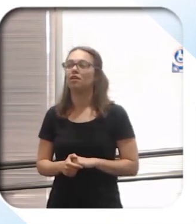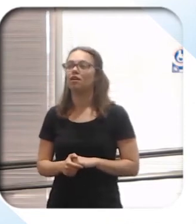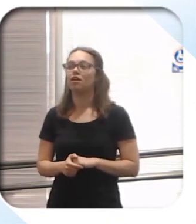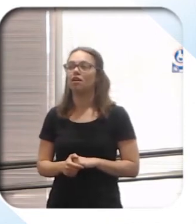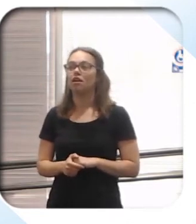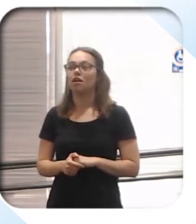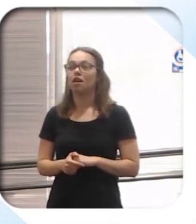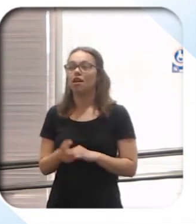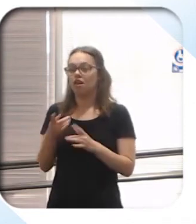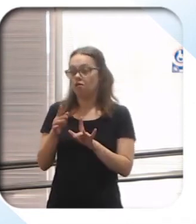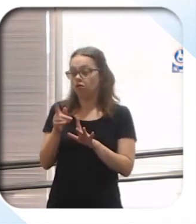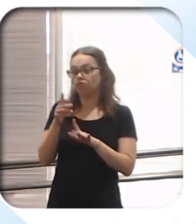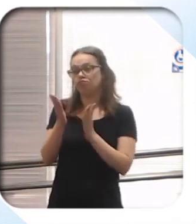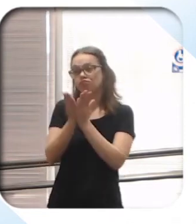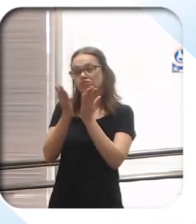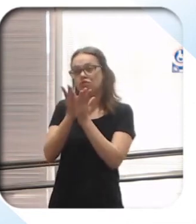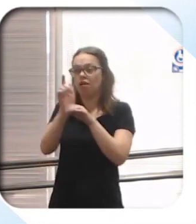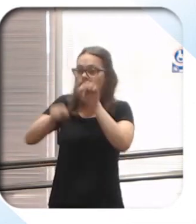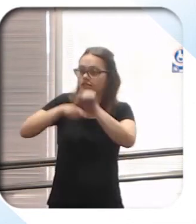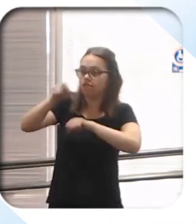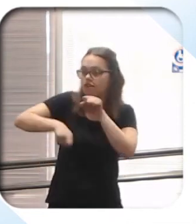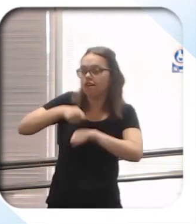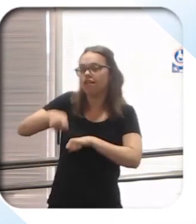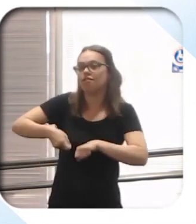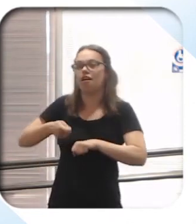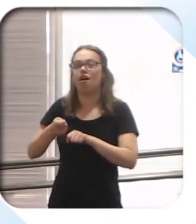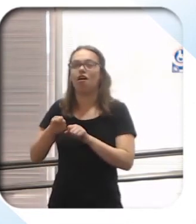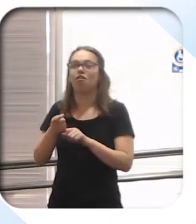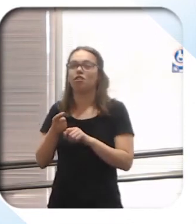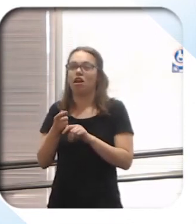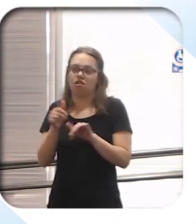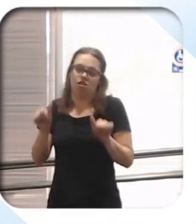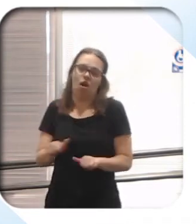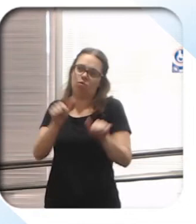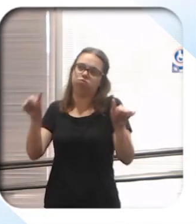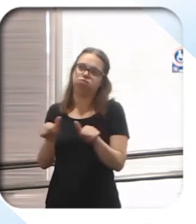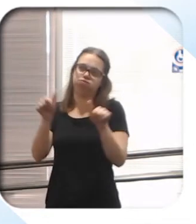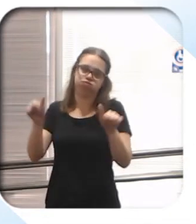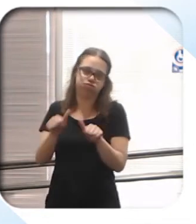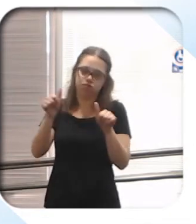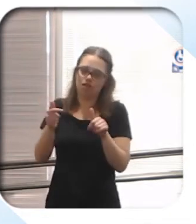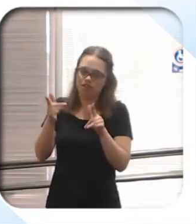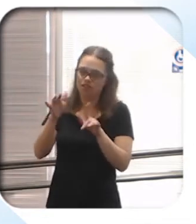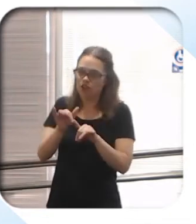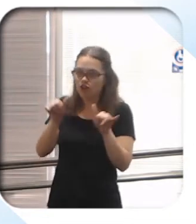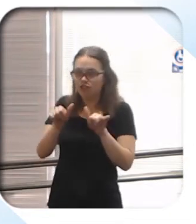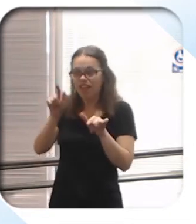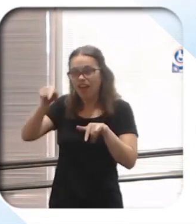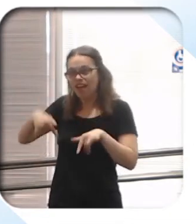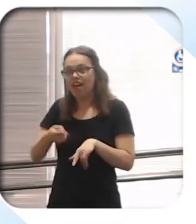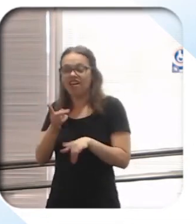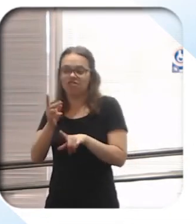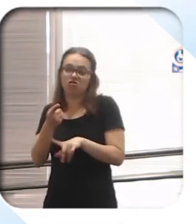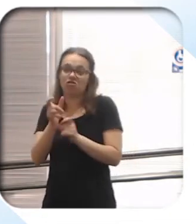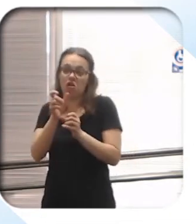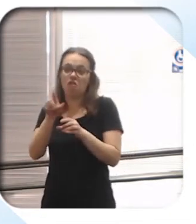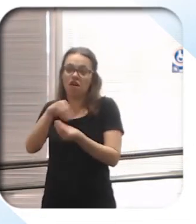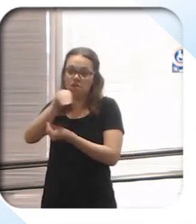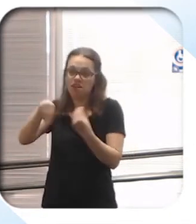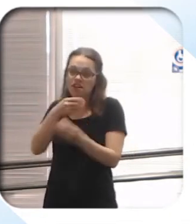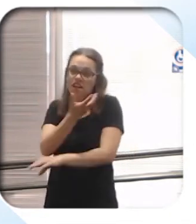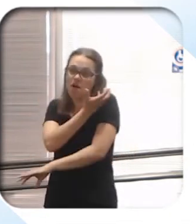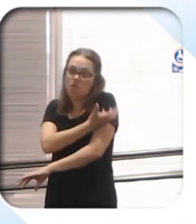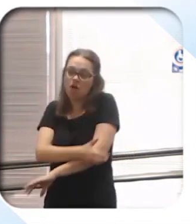íbamos a estudiar en bicicleta, lográbamos hacer muchas más cosas que quizá hubiéramos podido hacer acá, siendo una familia humilde,